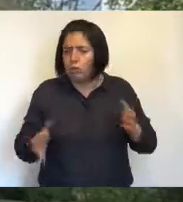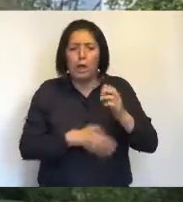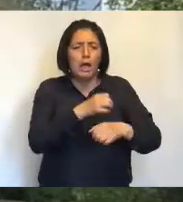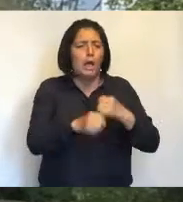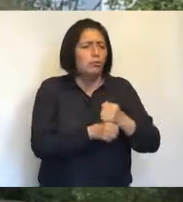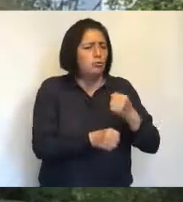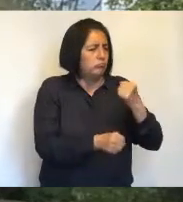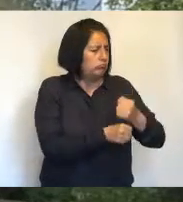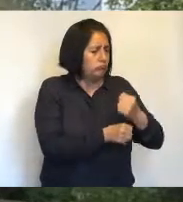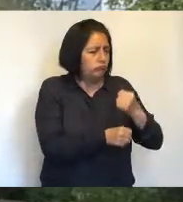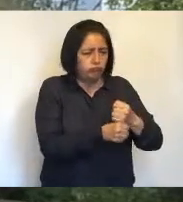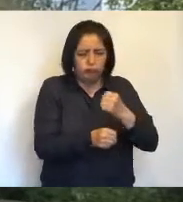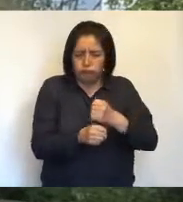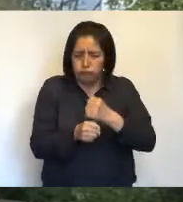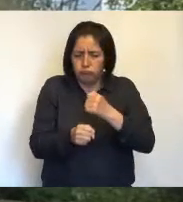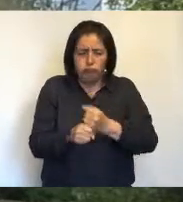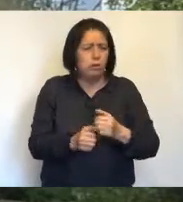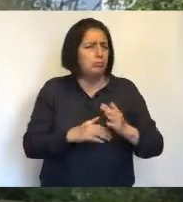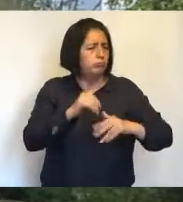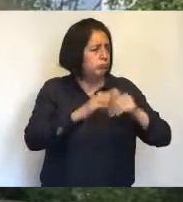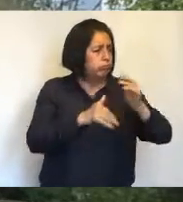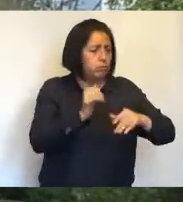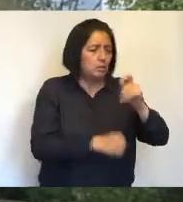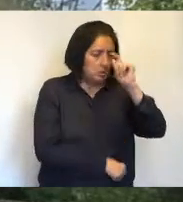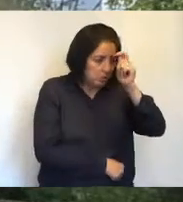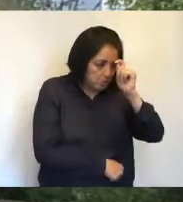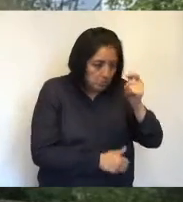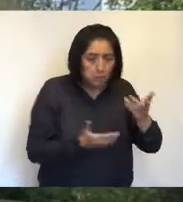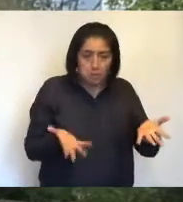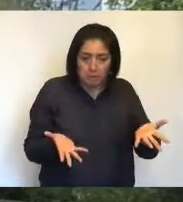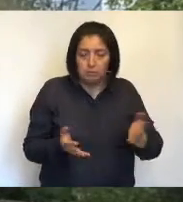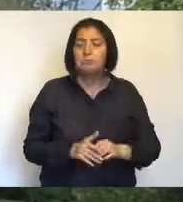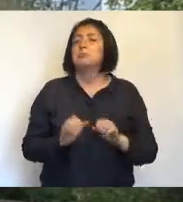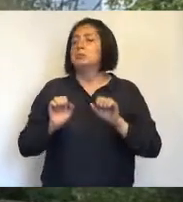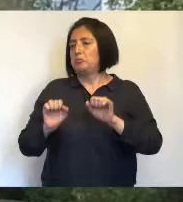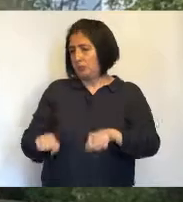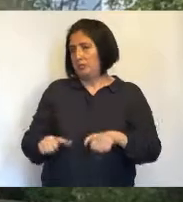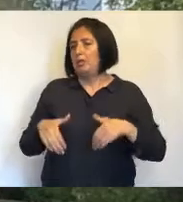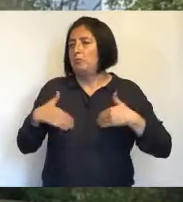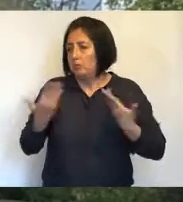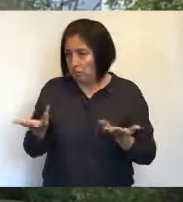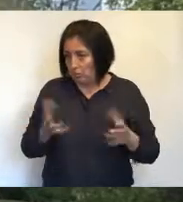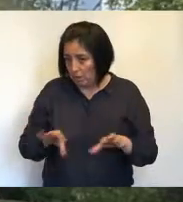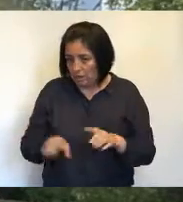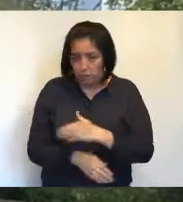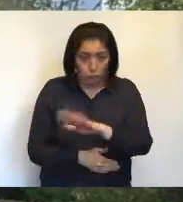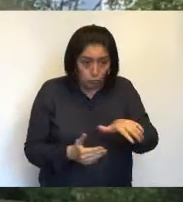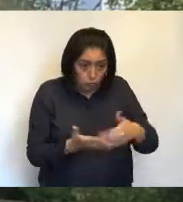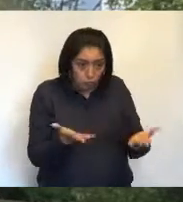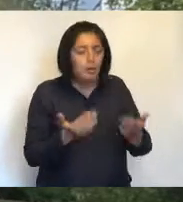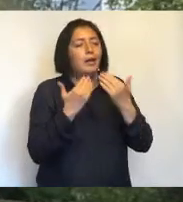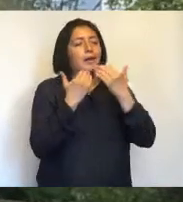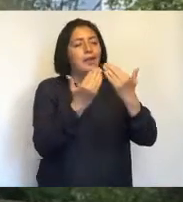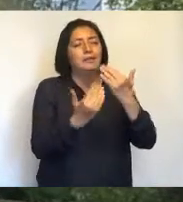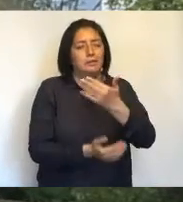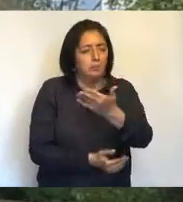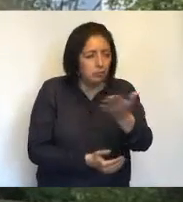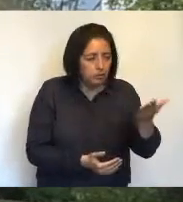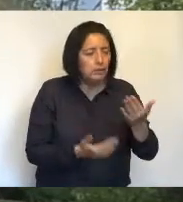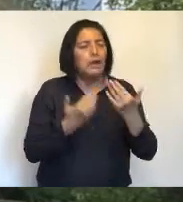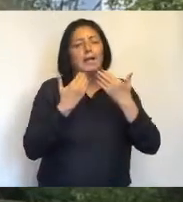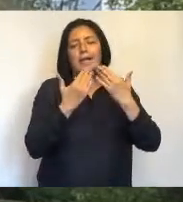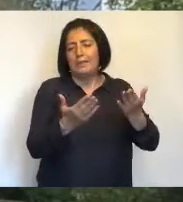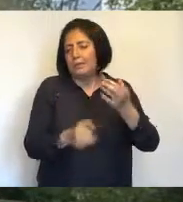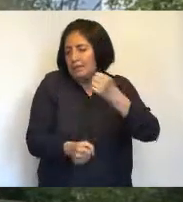trabajo, lleno de obras, de reconocimientos. Pero todas estas cosas han podido ser hechas gracias a